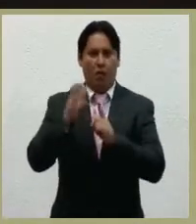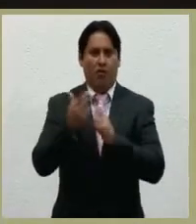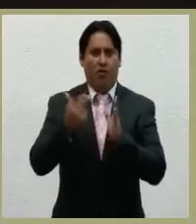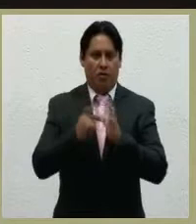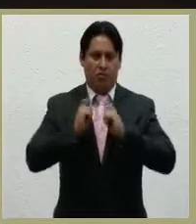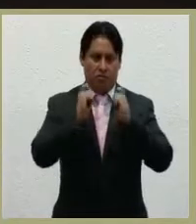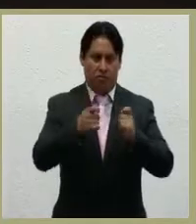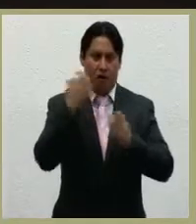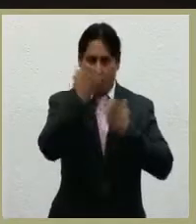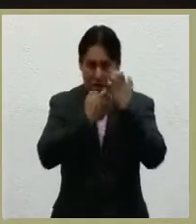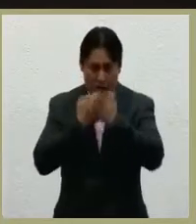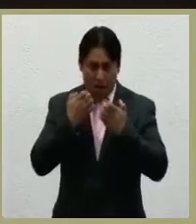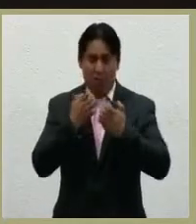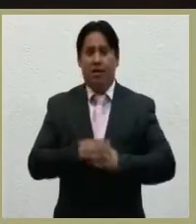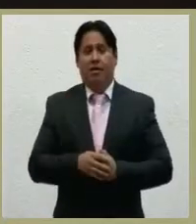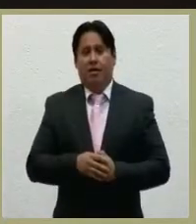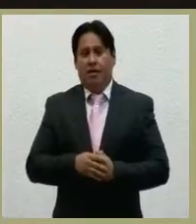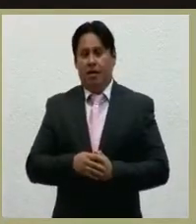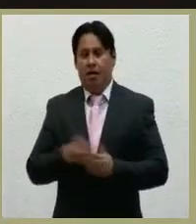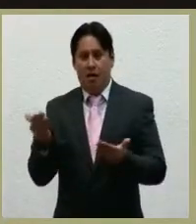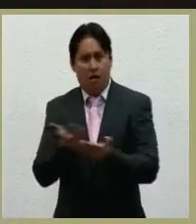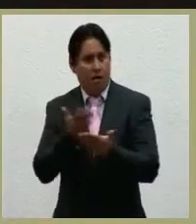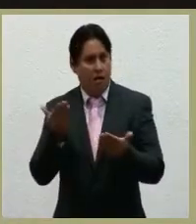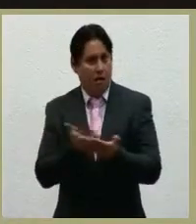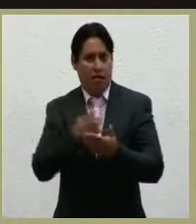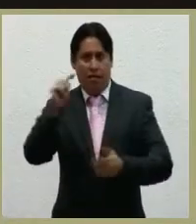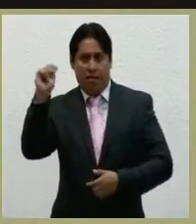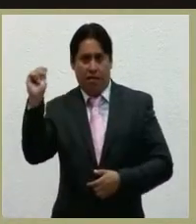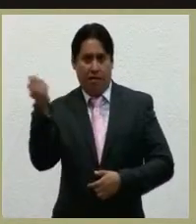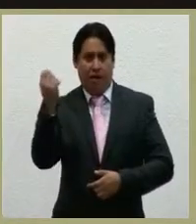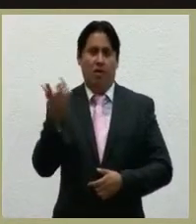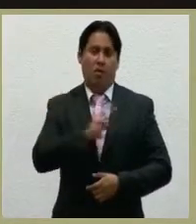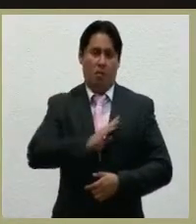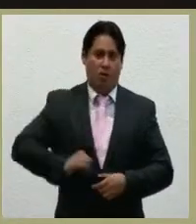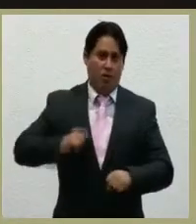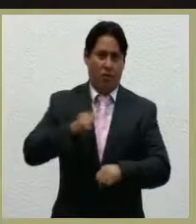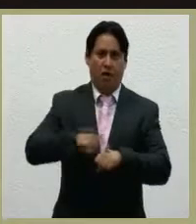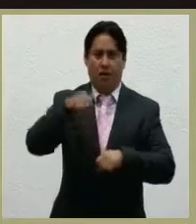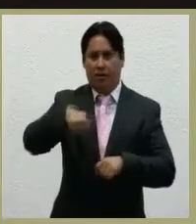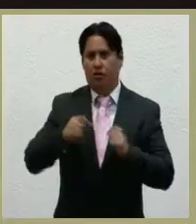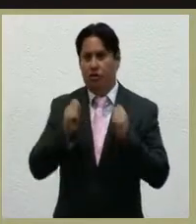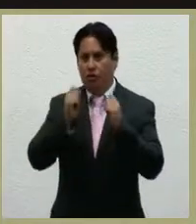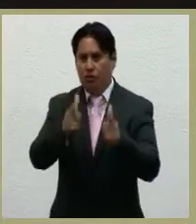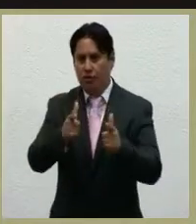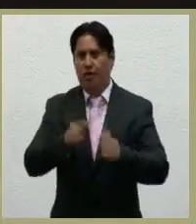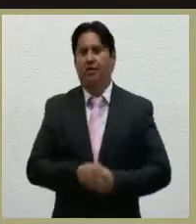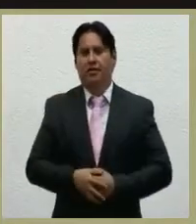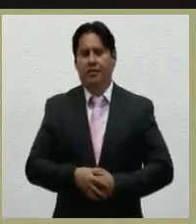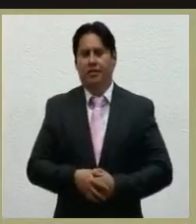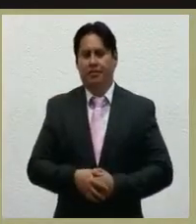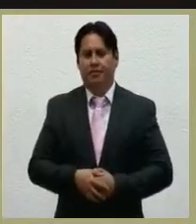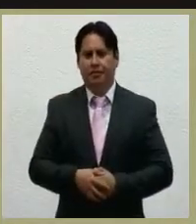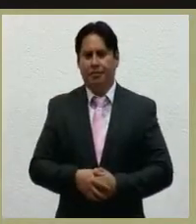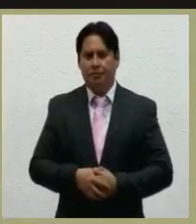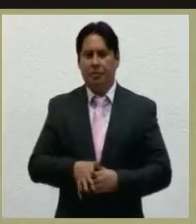fue turnado para su estudio y dictamen el expediente técnico presentado por el Honorable Ayuntamiento Constitucional de Tuxtla Gutiérrez, Chiapas, por